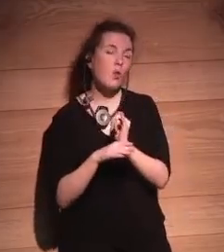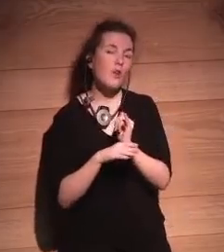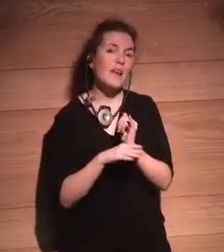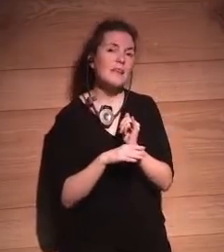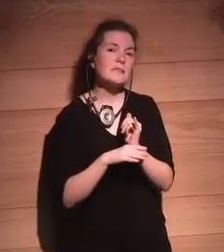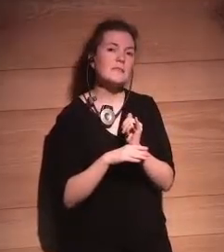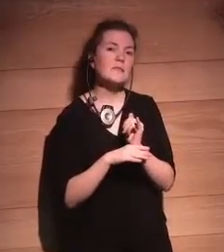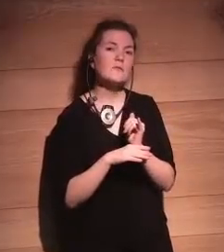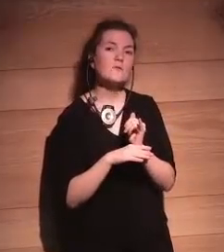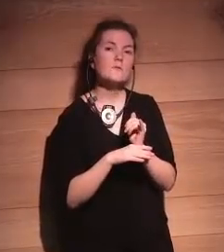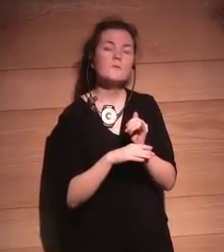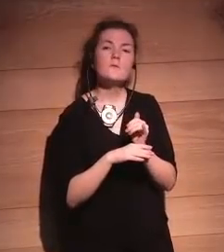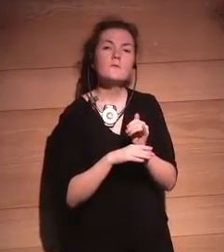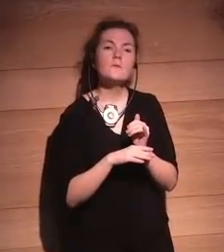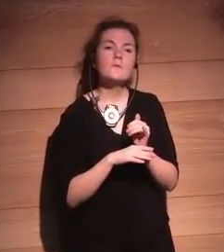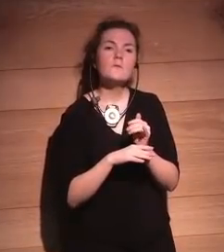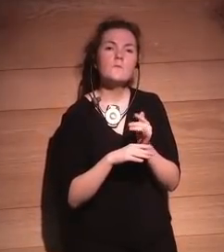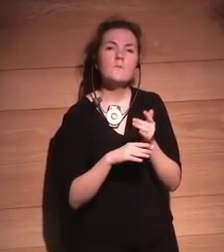académicas se